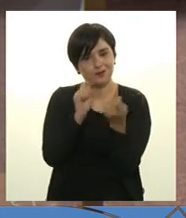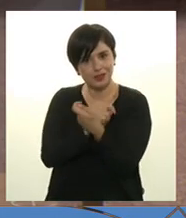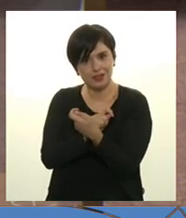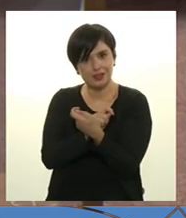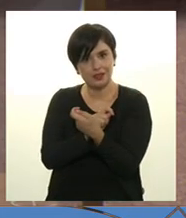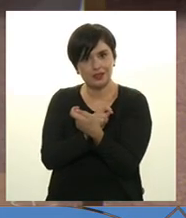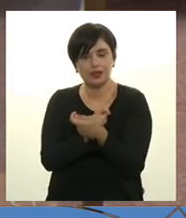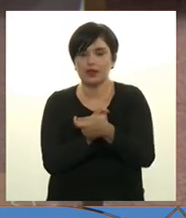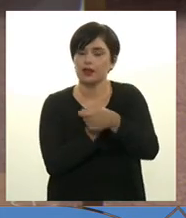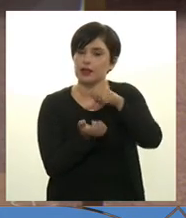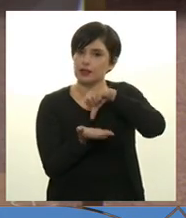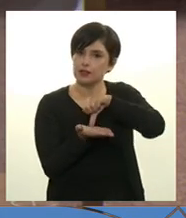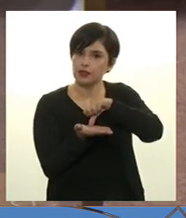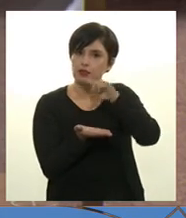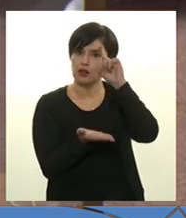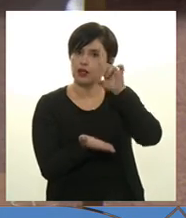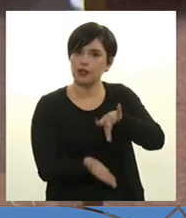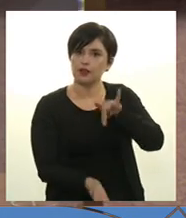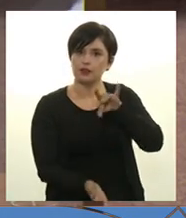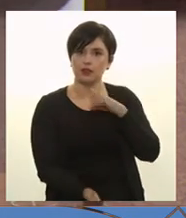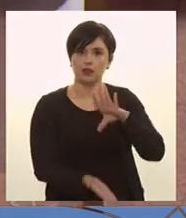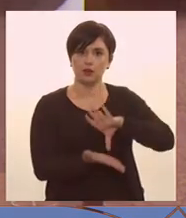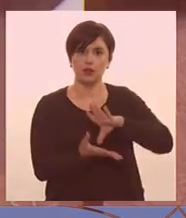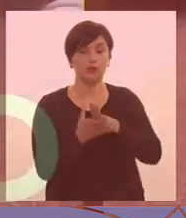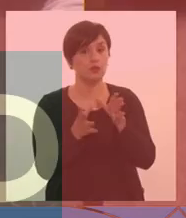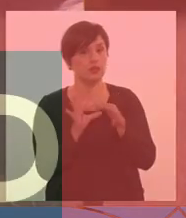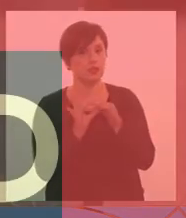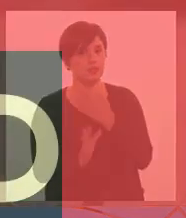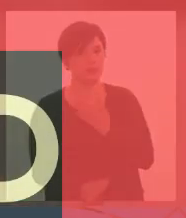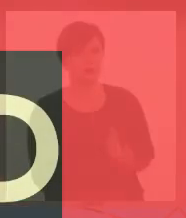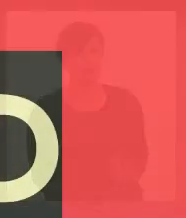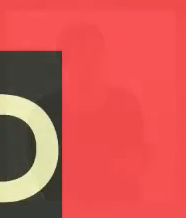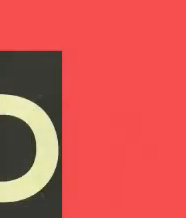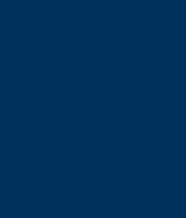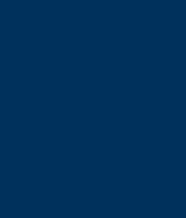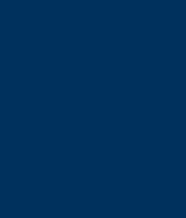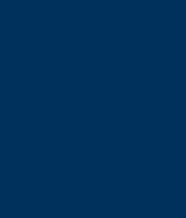que son el centro de las decisiones del país muchas gracias presidente